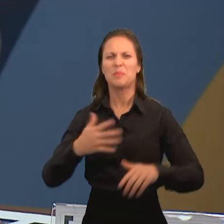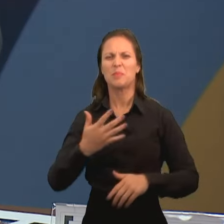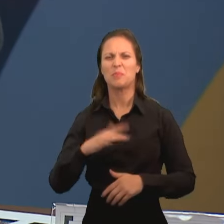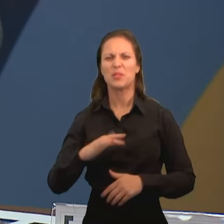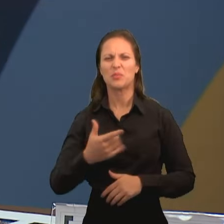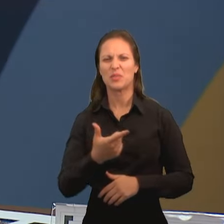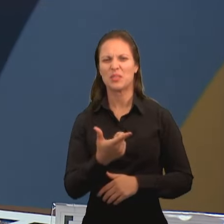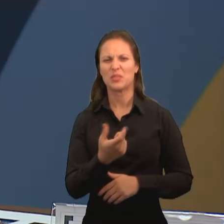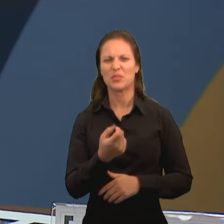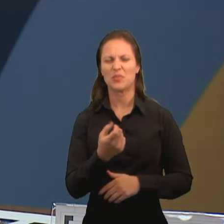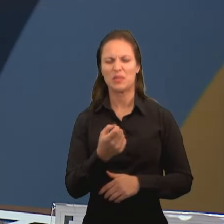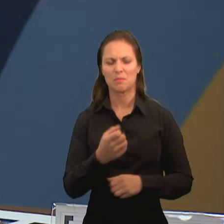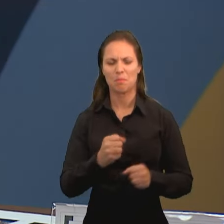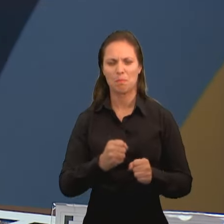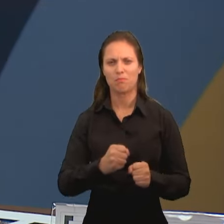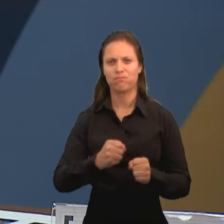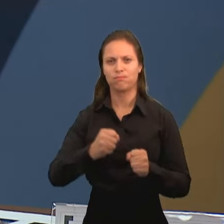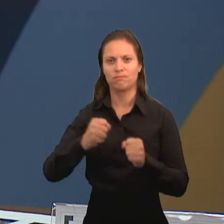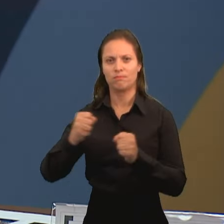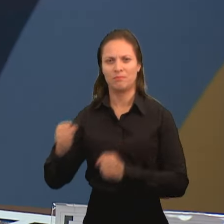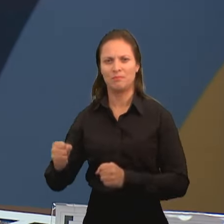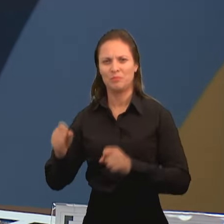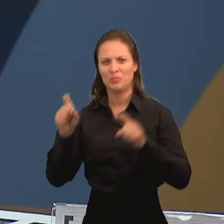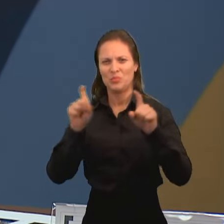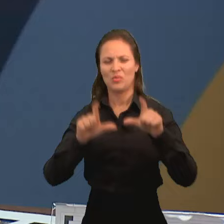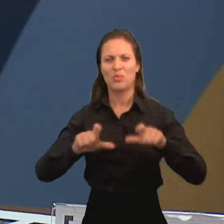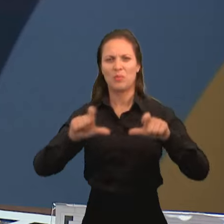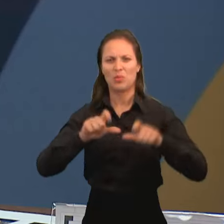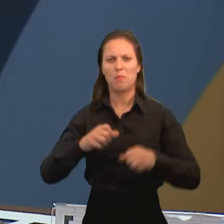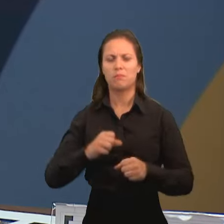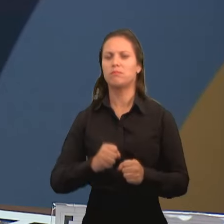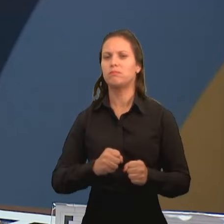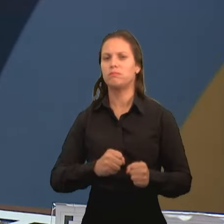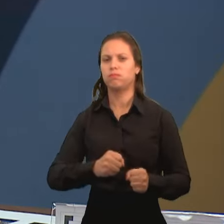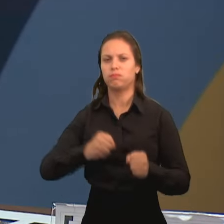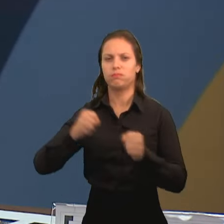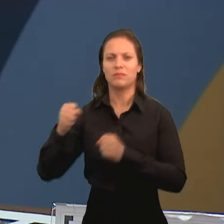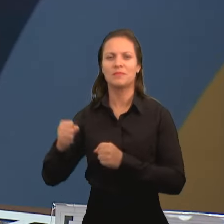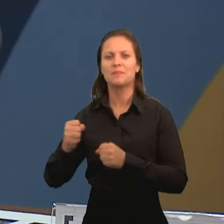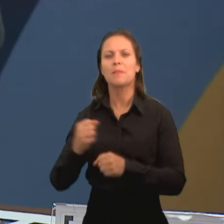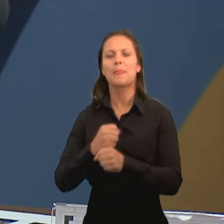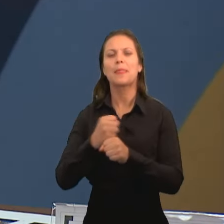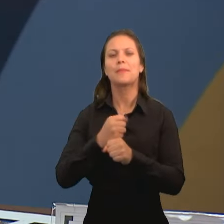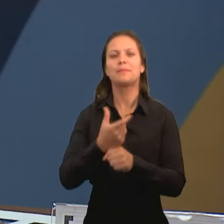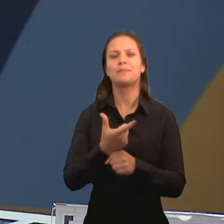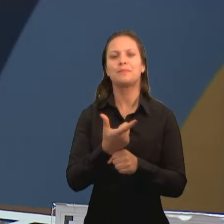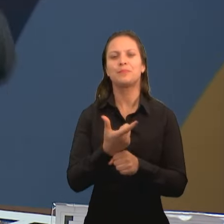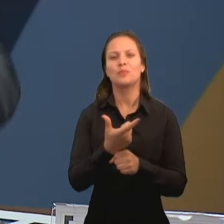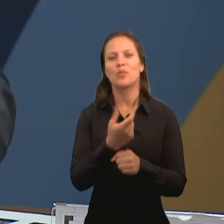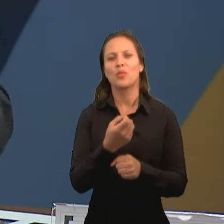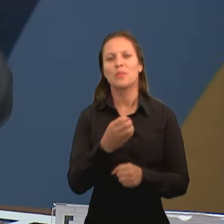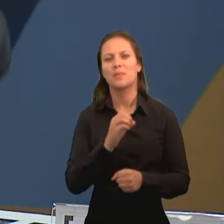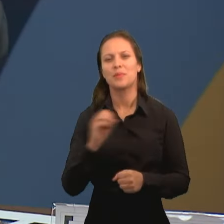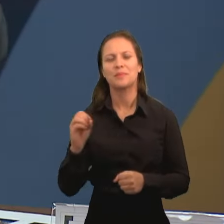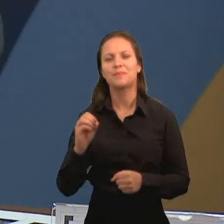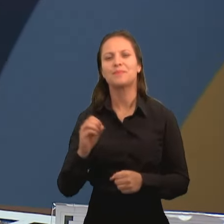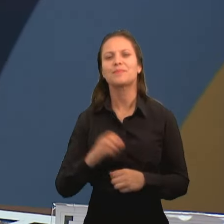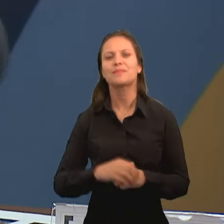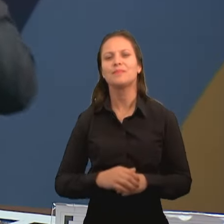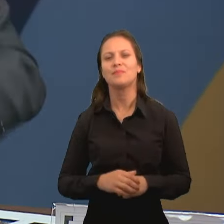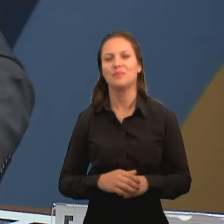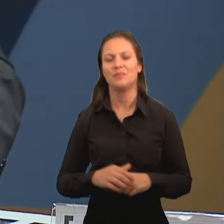que tiene unas 20 veces el poder computacional que la computadora más poderosa del año